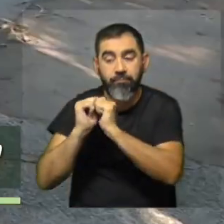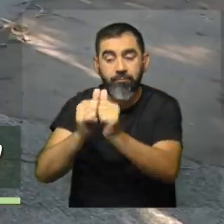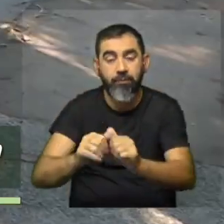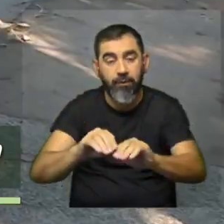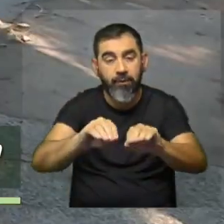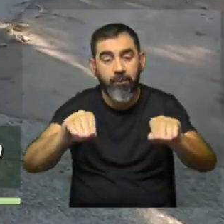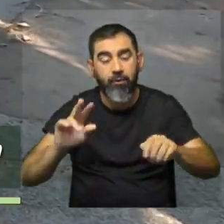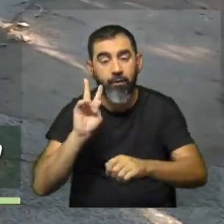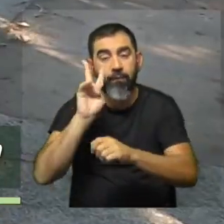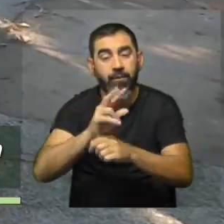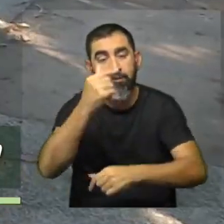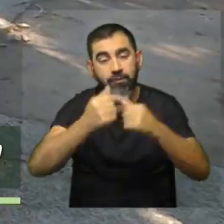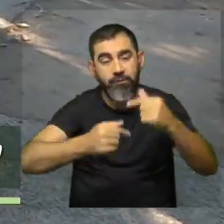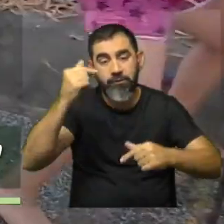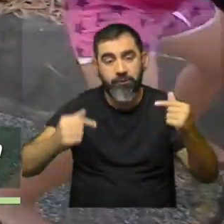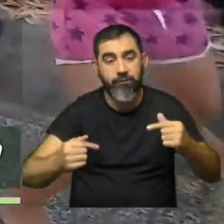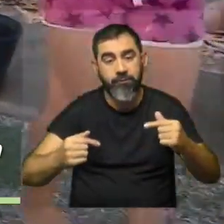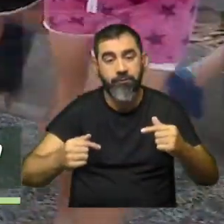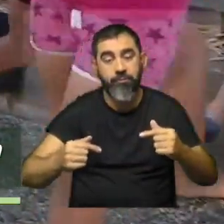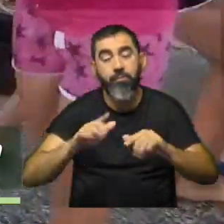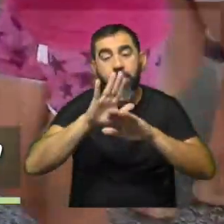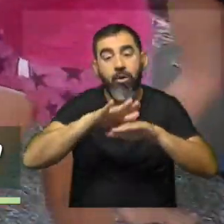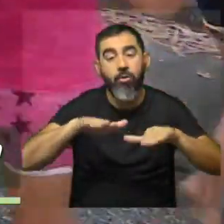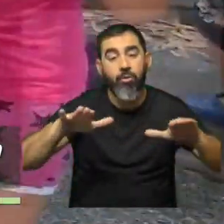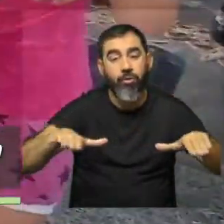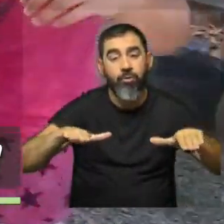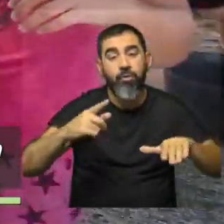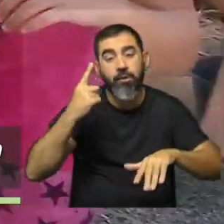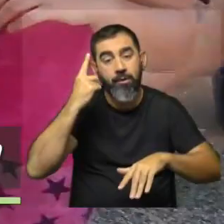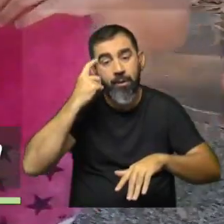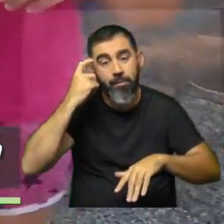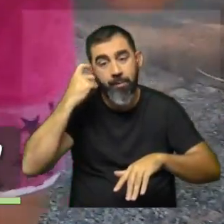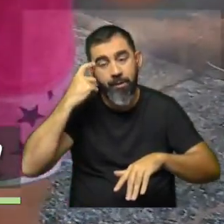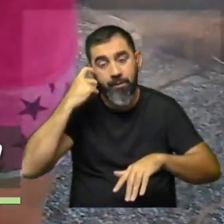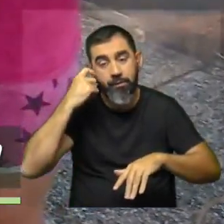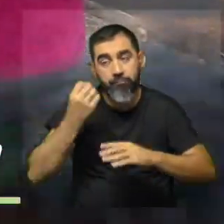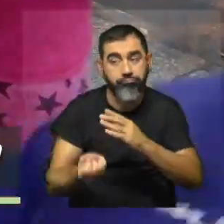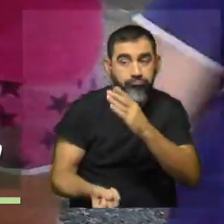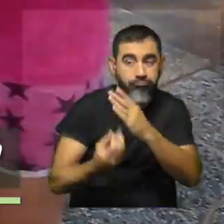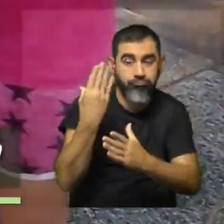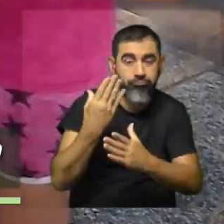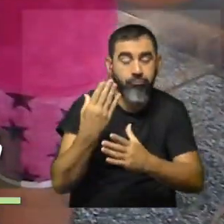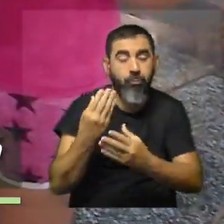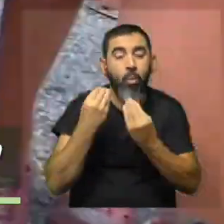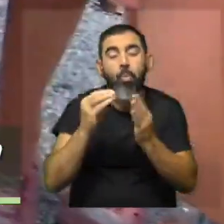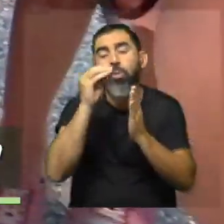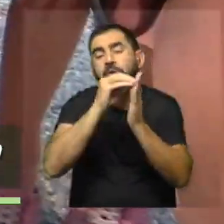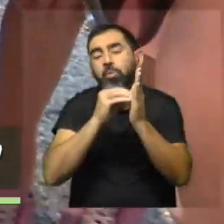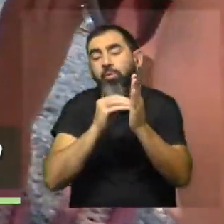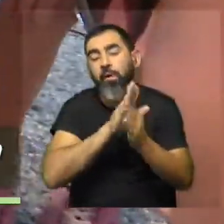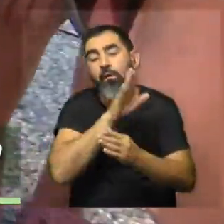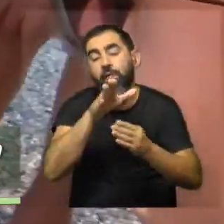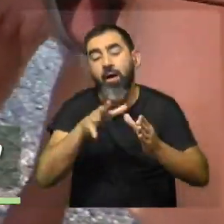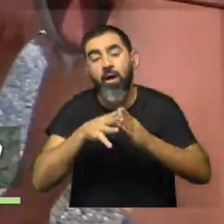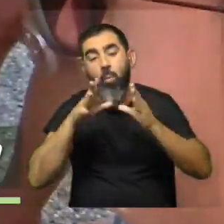de visitas de distintos lugares. Entonces, realmente para los niños es una experiencia innovadora. ¿Cómo hace para inscribirse? Concurre en las escuelas.